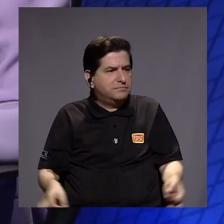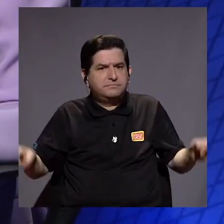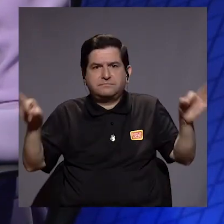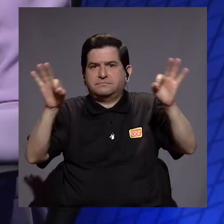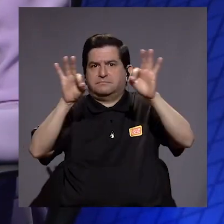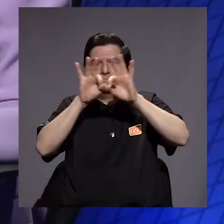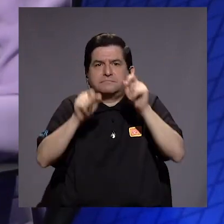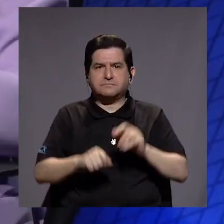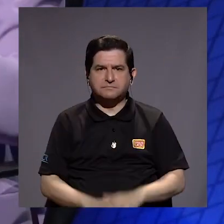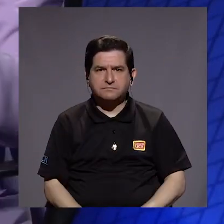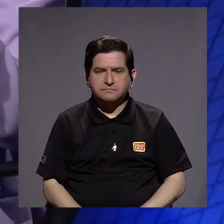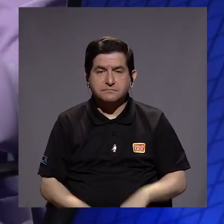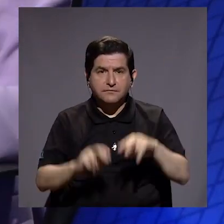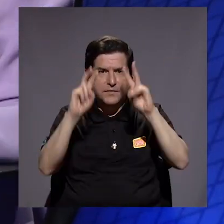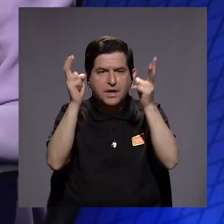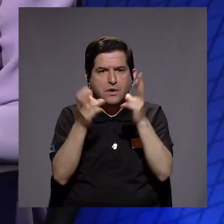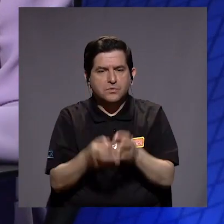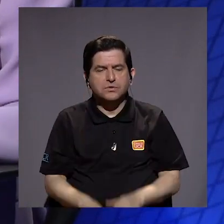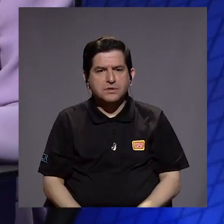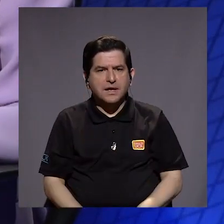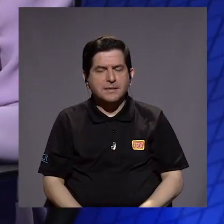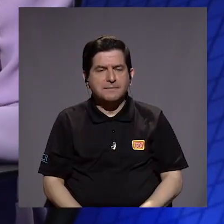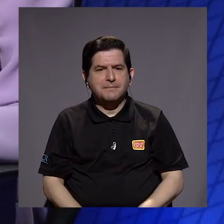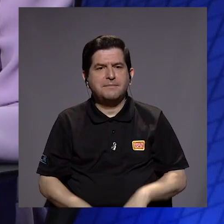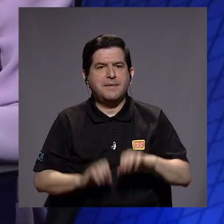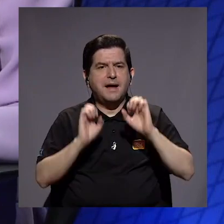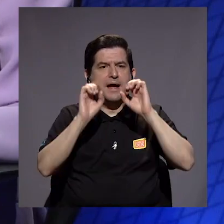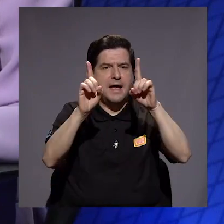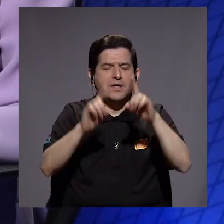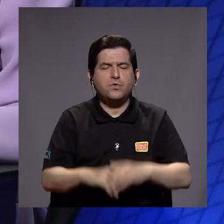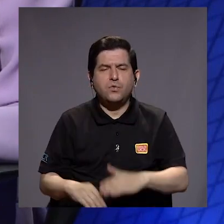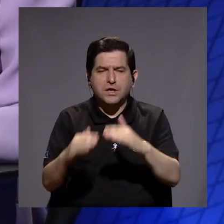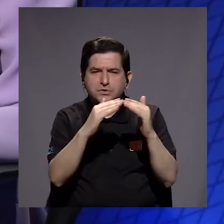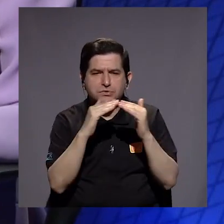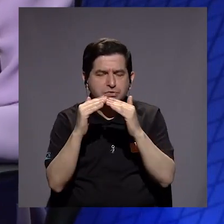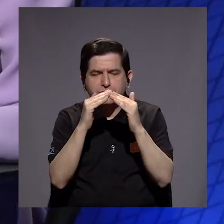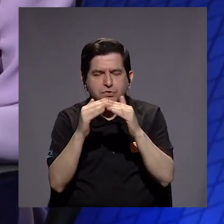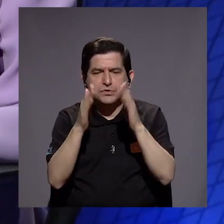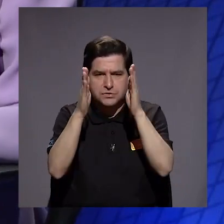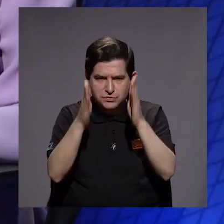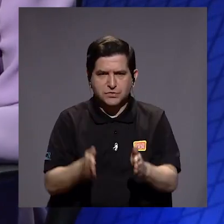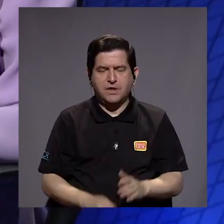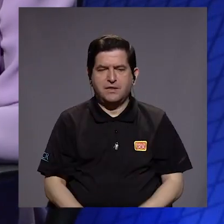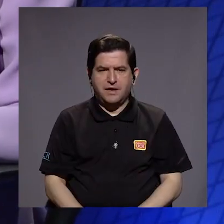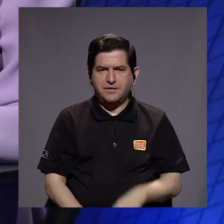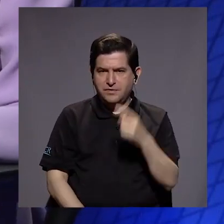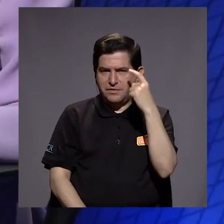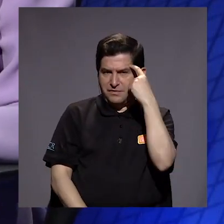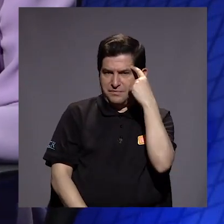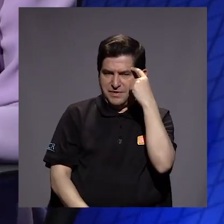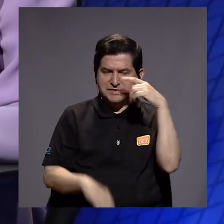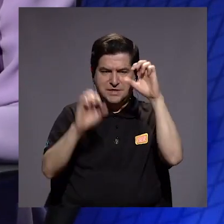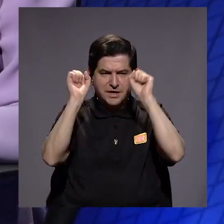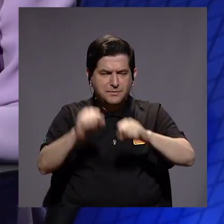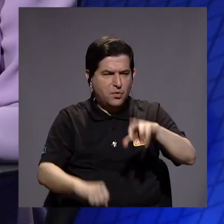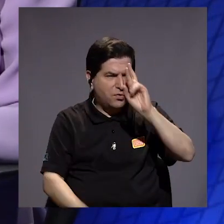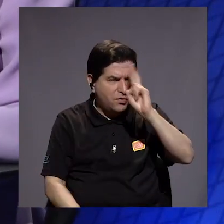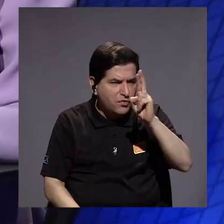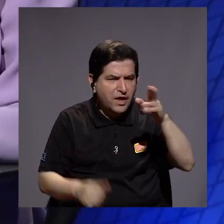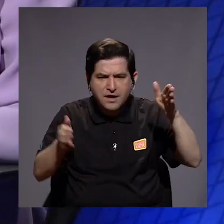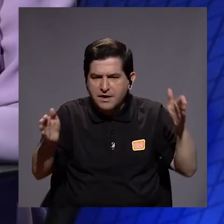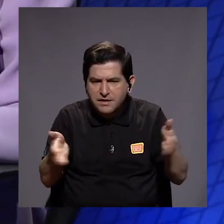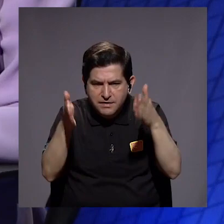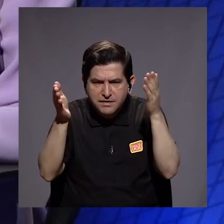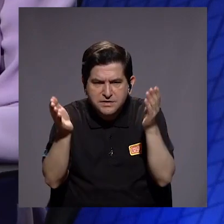es fundamental, y en una materia clave como la educación cívica, la educación ciudadana, para